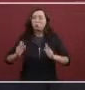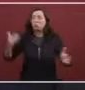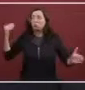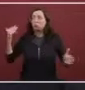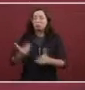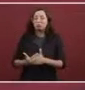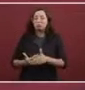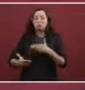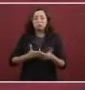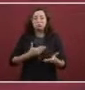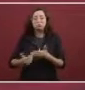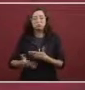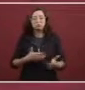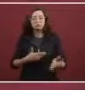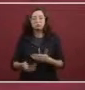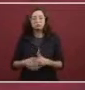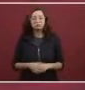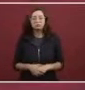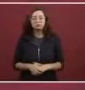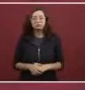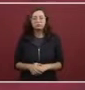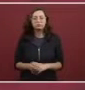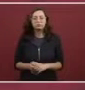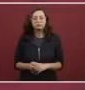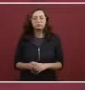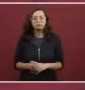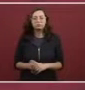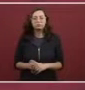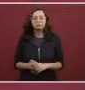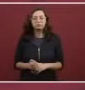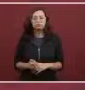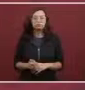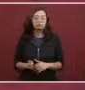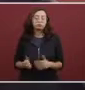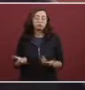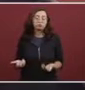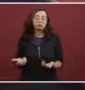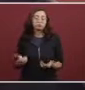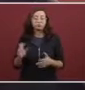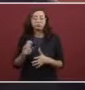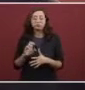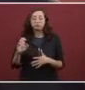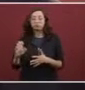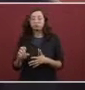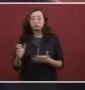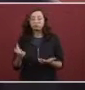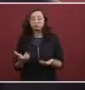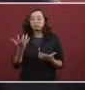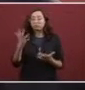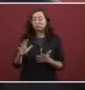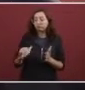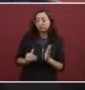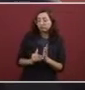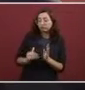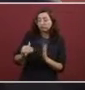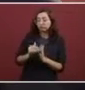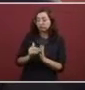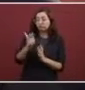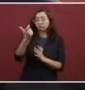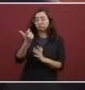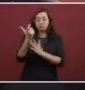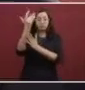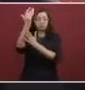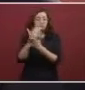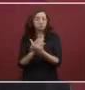años. Entonces, estamos limitando eso de 10 mil millones a 4